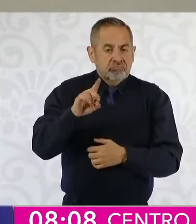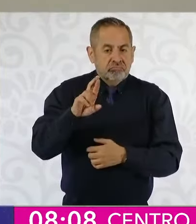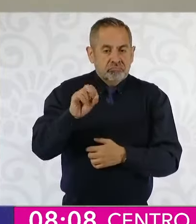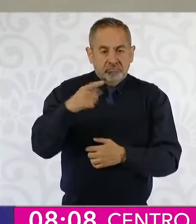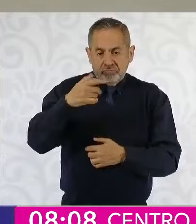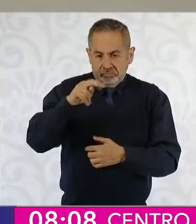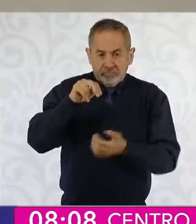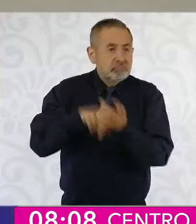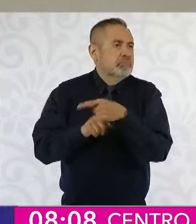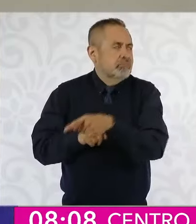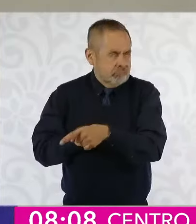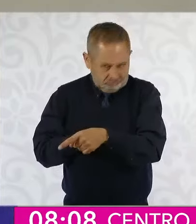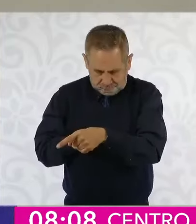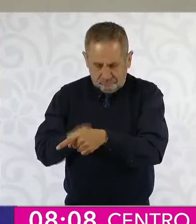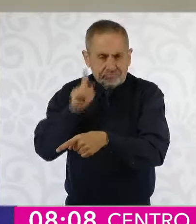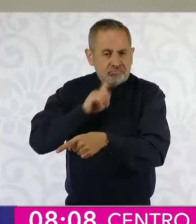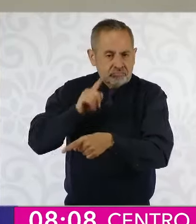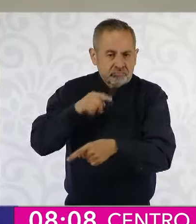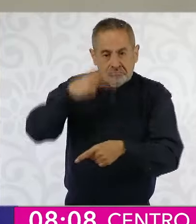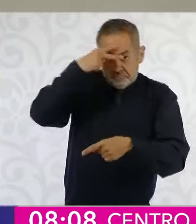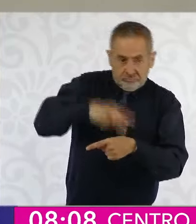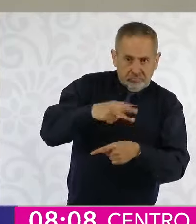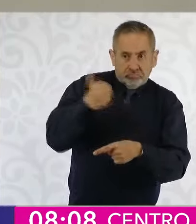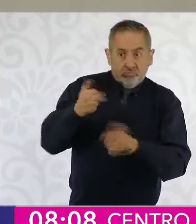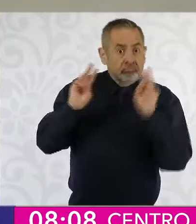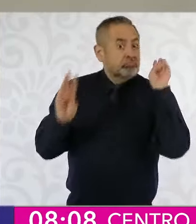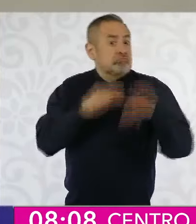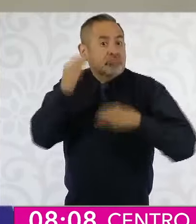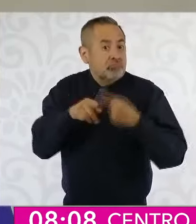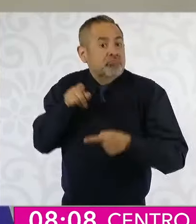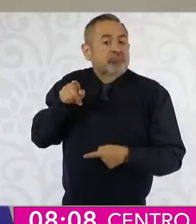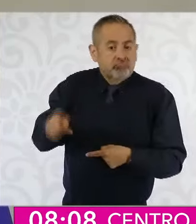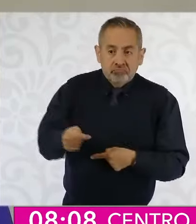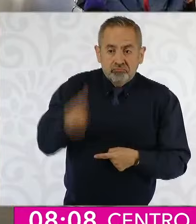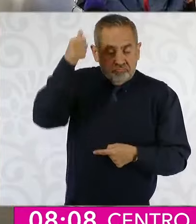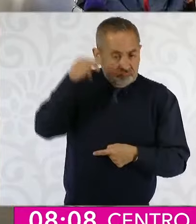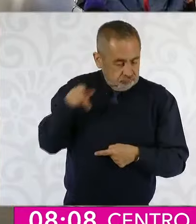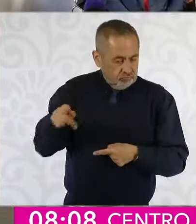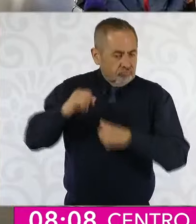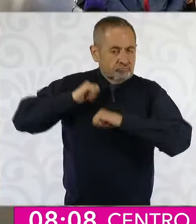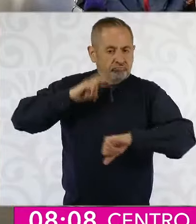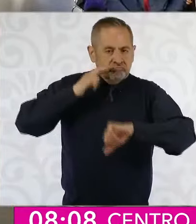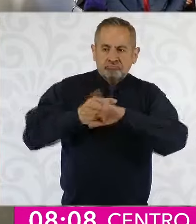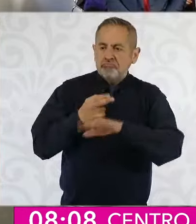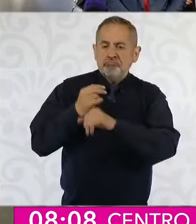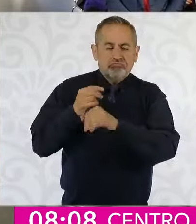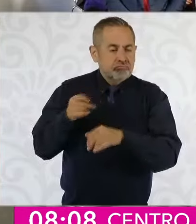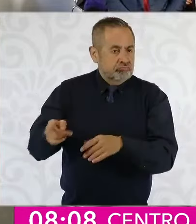solo de México, sino la primera mujer internacionalmente.